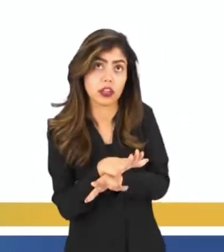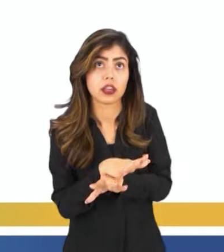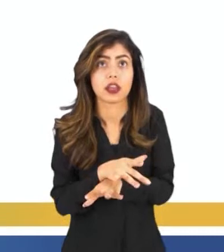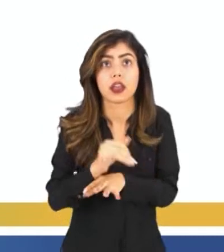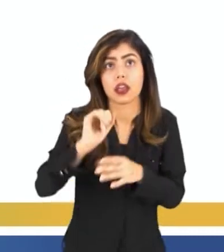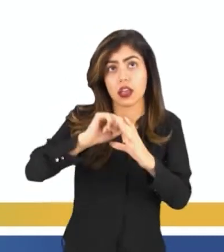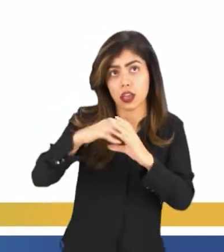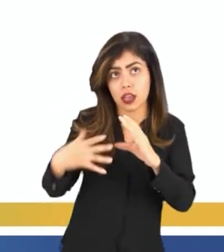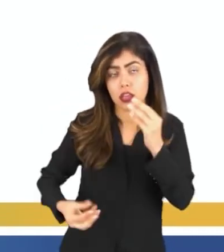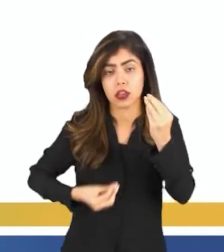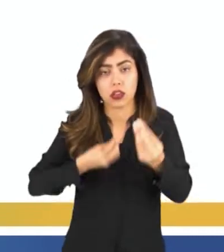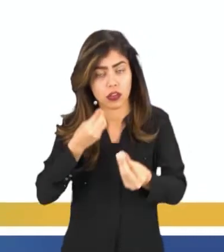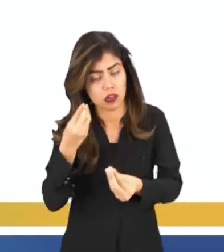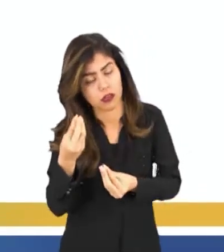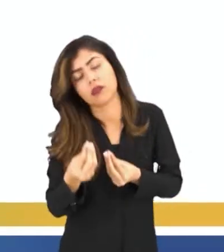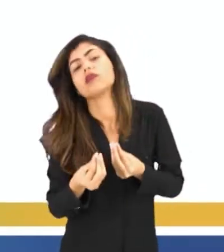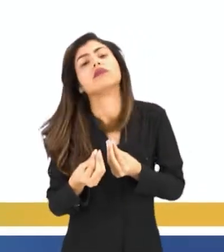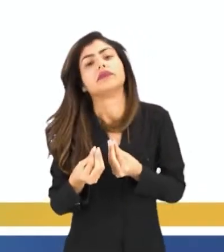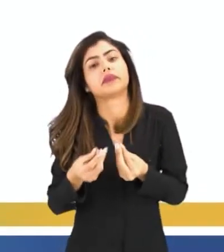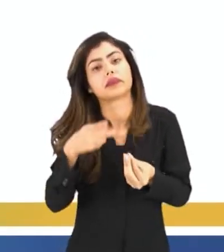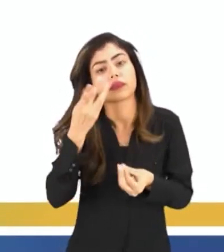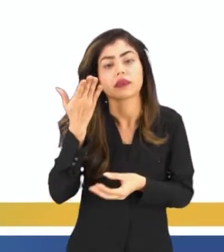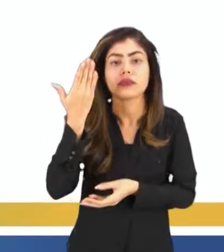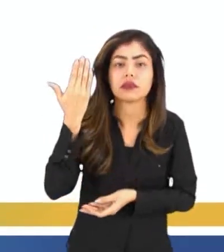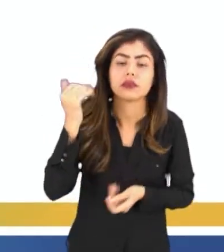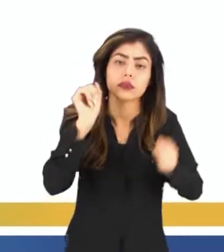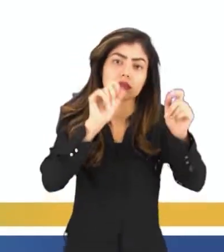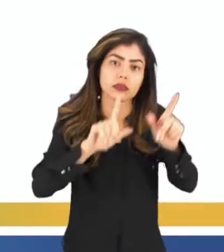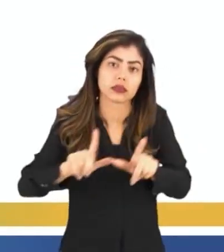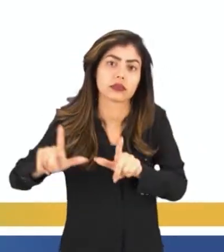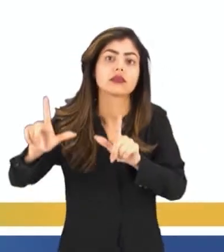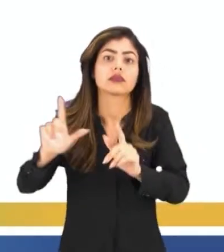caracterizan como fue falange anterior